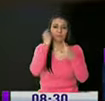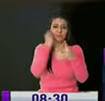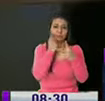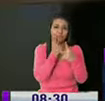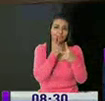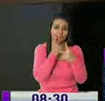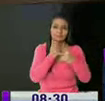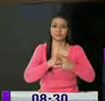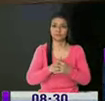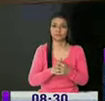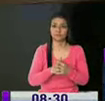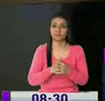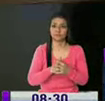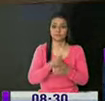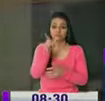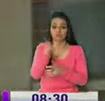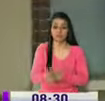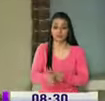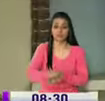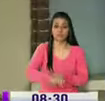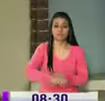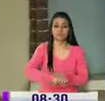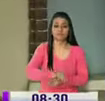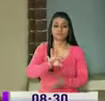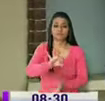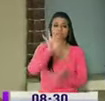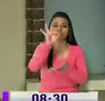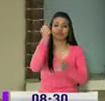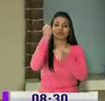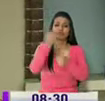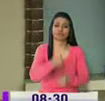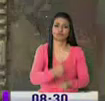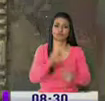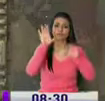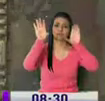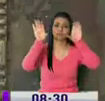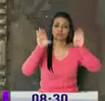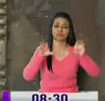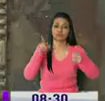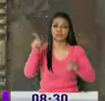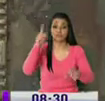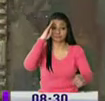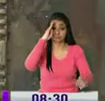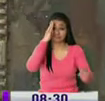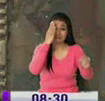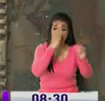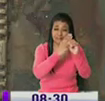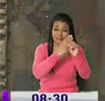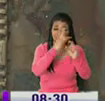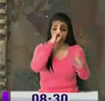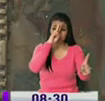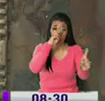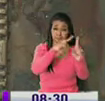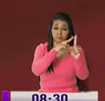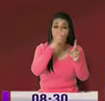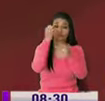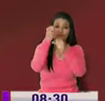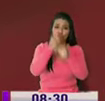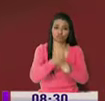persona que fundó el museo, que fue don Carlos Álvarez A, que él tuvo la misión y la visión para poder fundar este